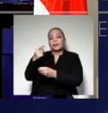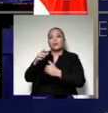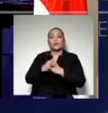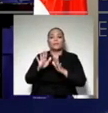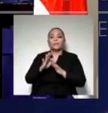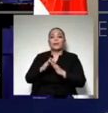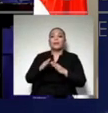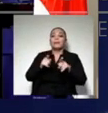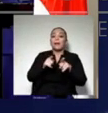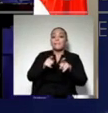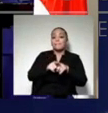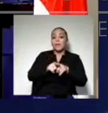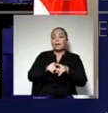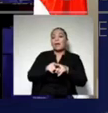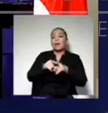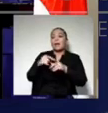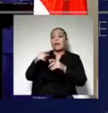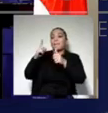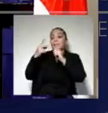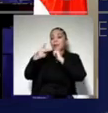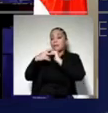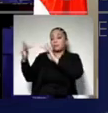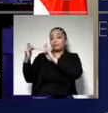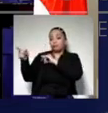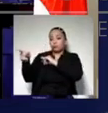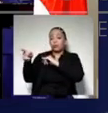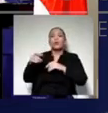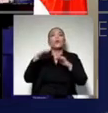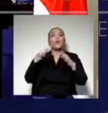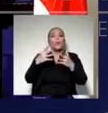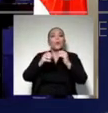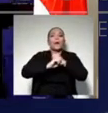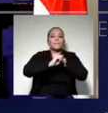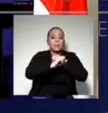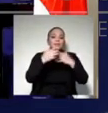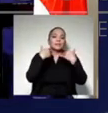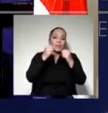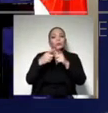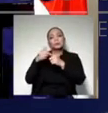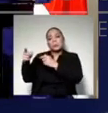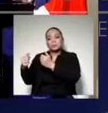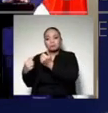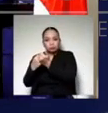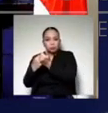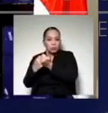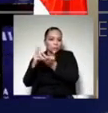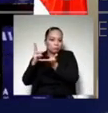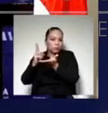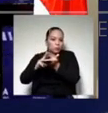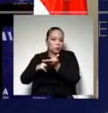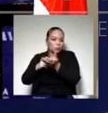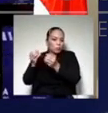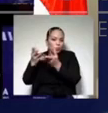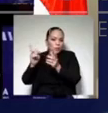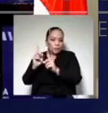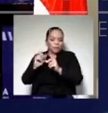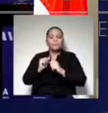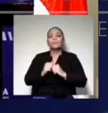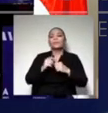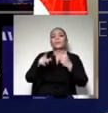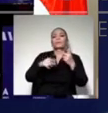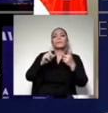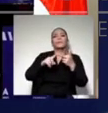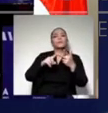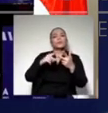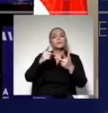realizando a través de pagos que estaba haciendo ella de manera, digamos, fuera de la contratación pública. Lo segundo es que en la descripción del comprobante se estaba haciendo a nombre